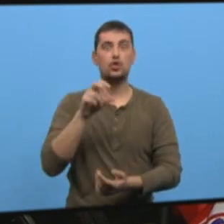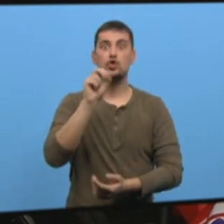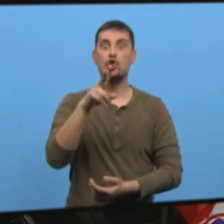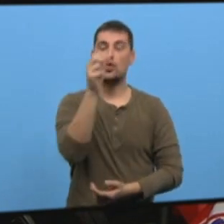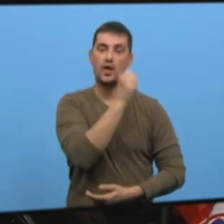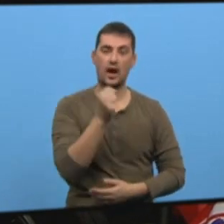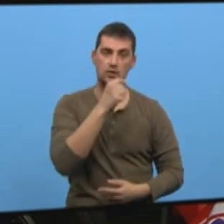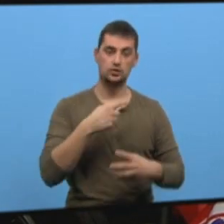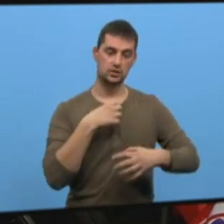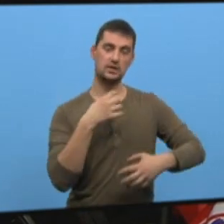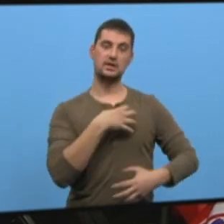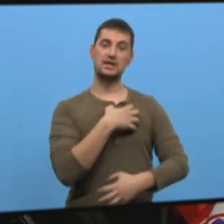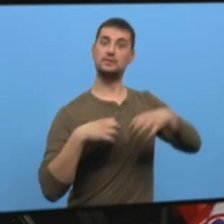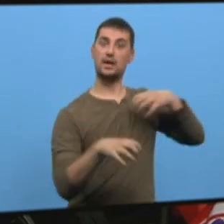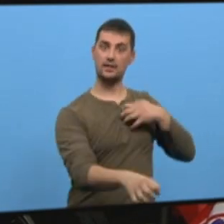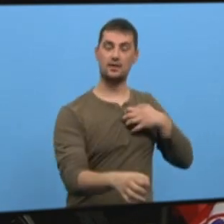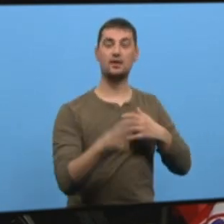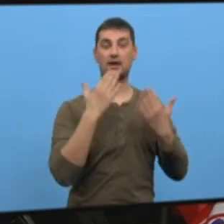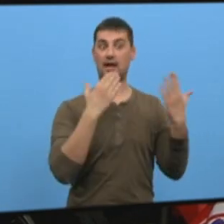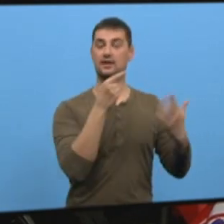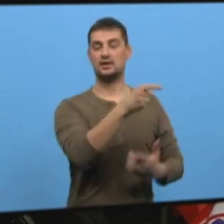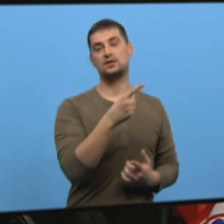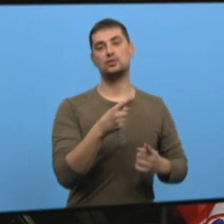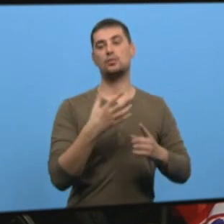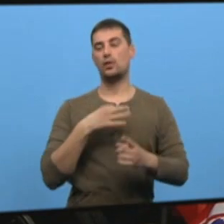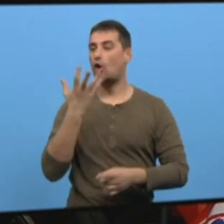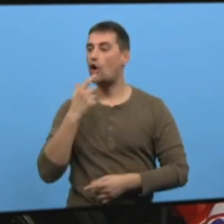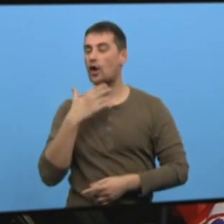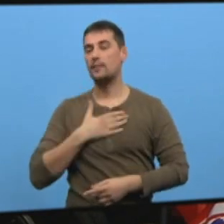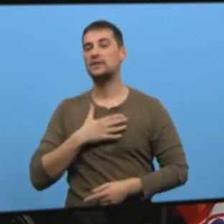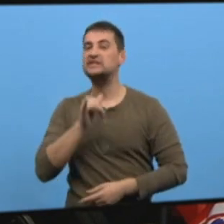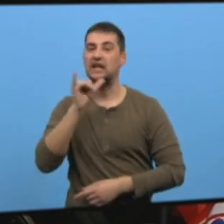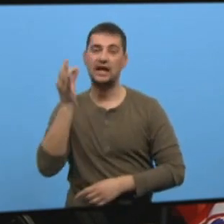trasplantado puen coner mias con que